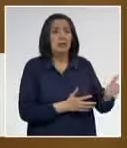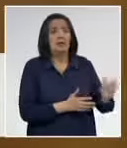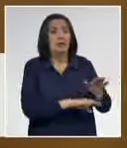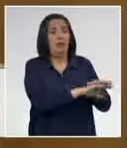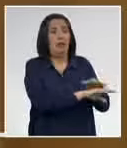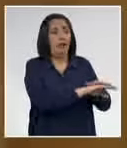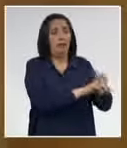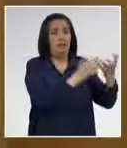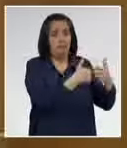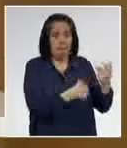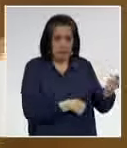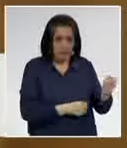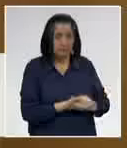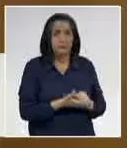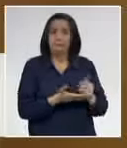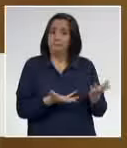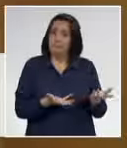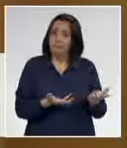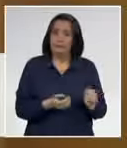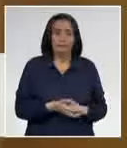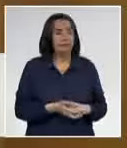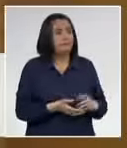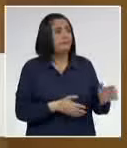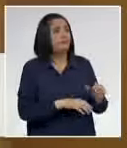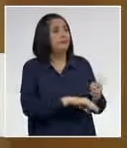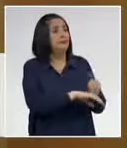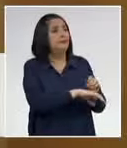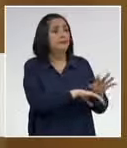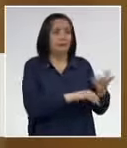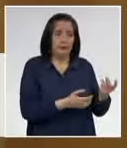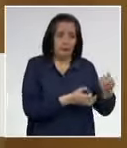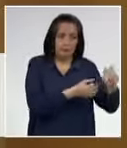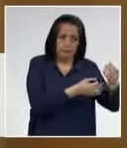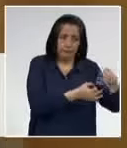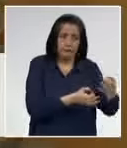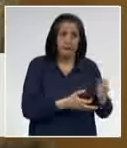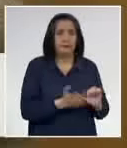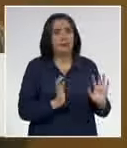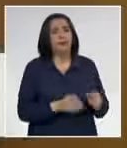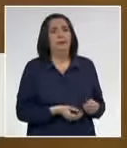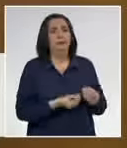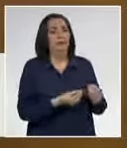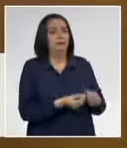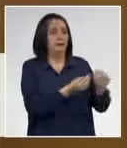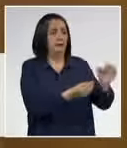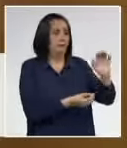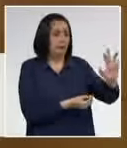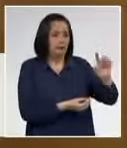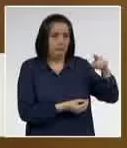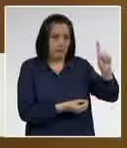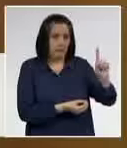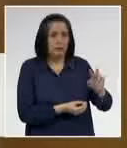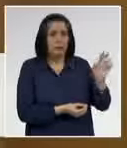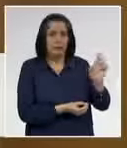a la empresa y asesorías financieras. Entregaron 3 millones de dólares al